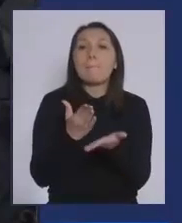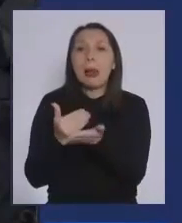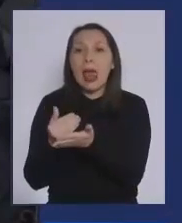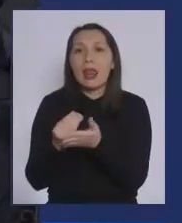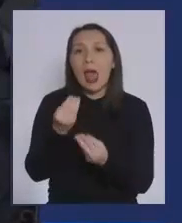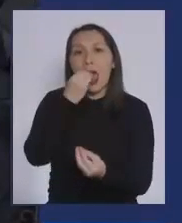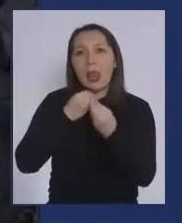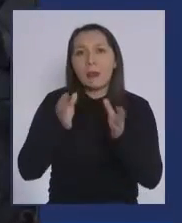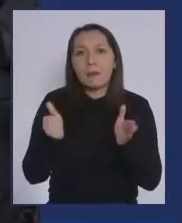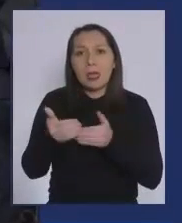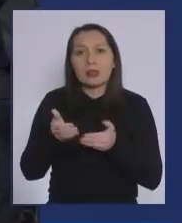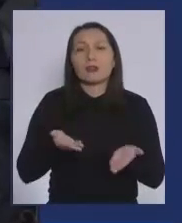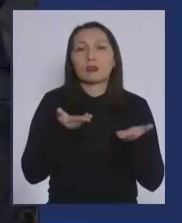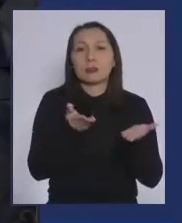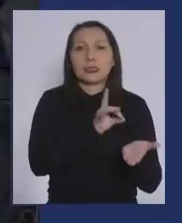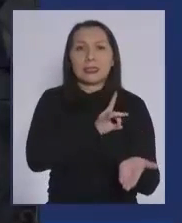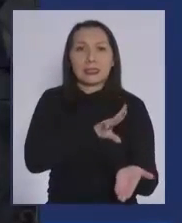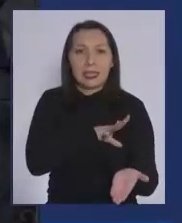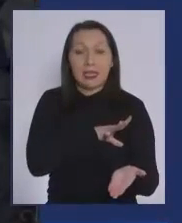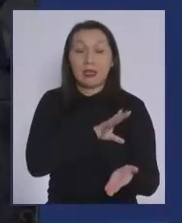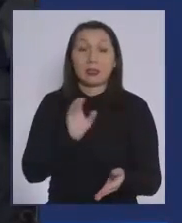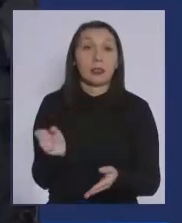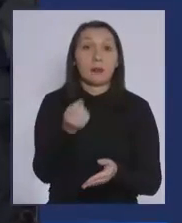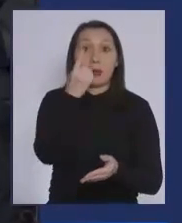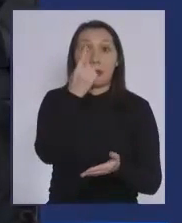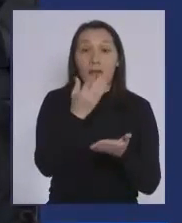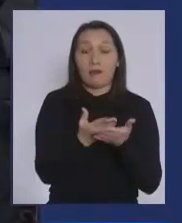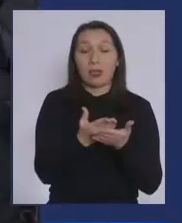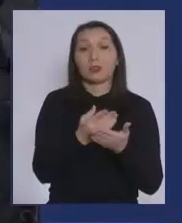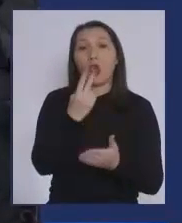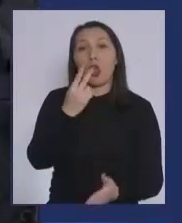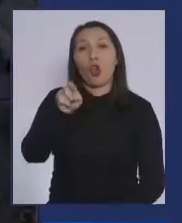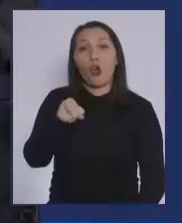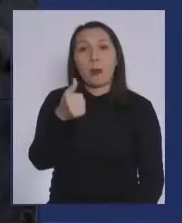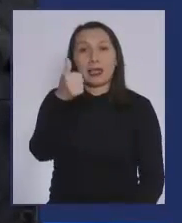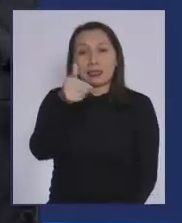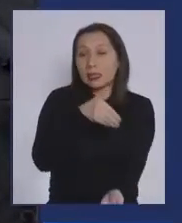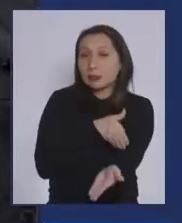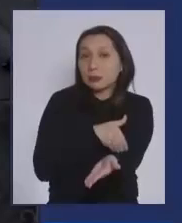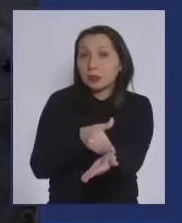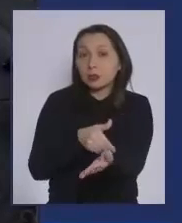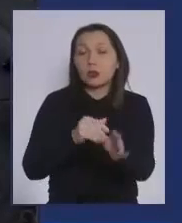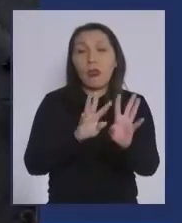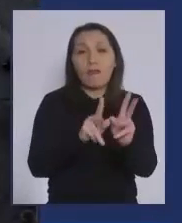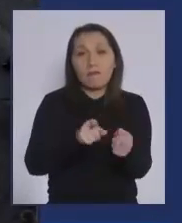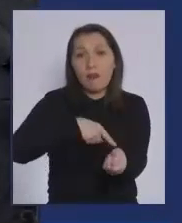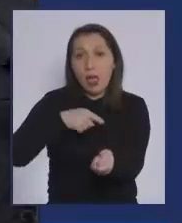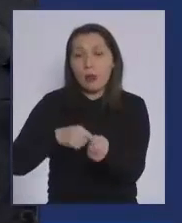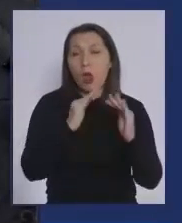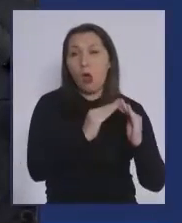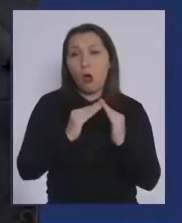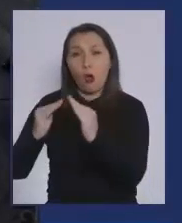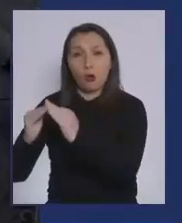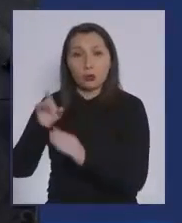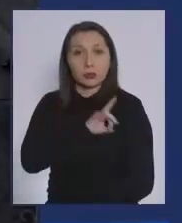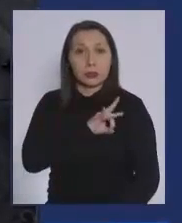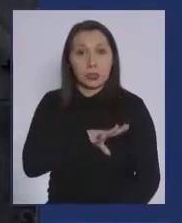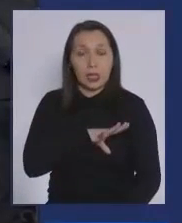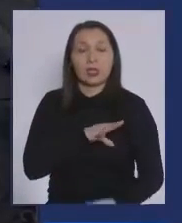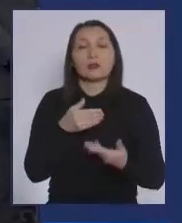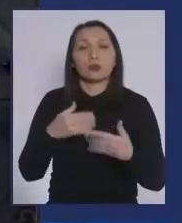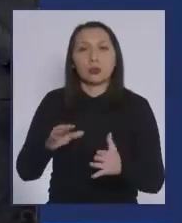chile' en la primera ronda 26 millones de familias y hogares chilenos